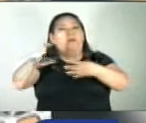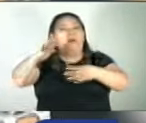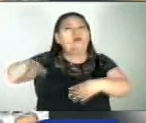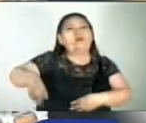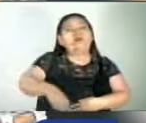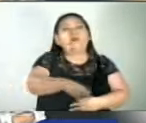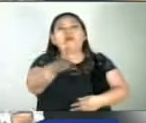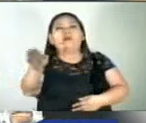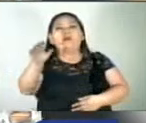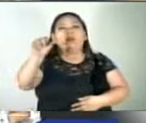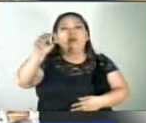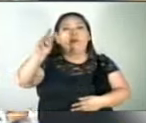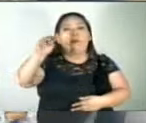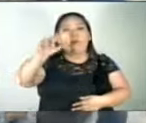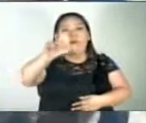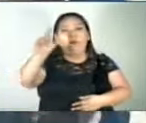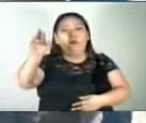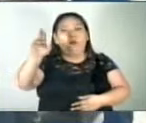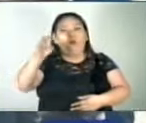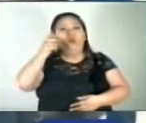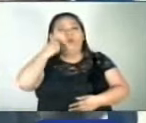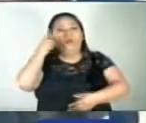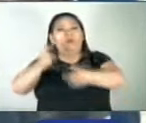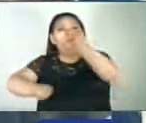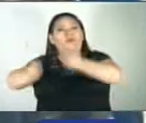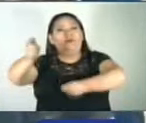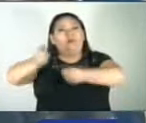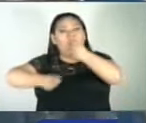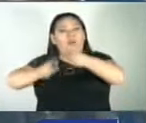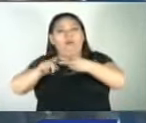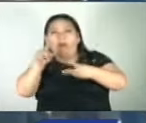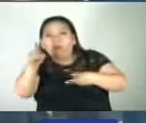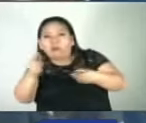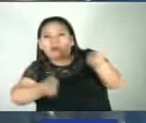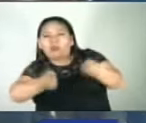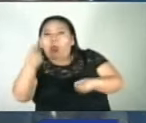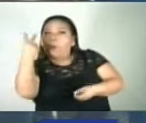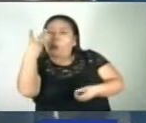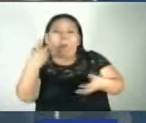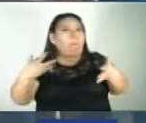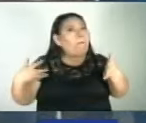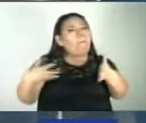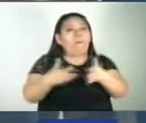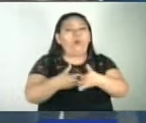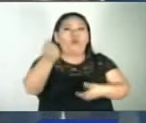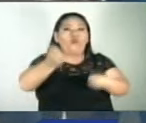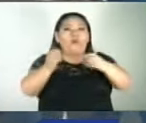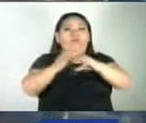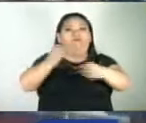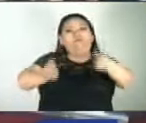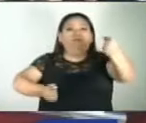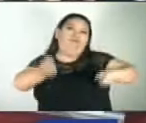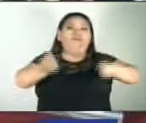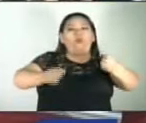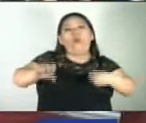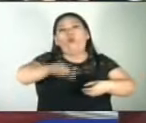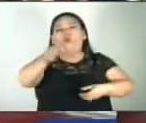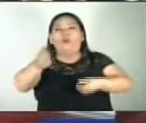desvío El Semillero, en Jucuapa, departamento de Usulután, en el que hubo 2 vehículos involucrados, un camión de carga y uno tipo